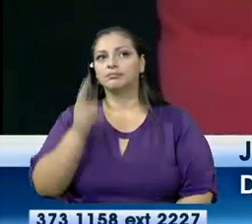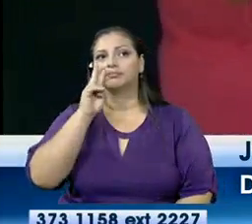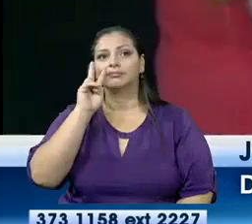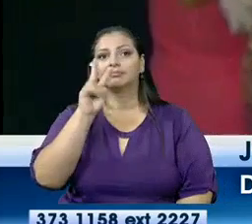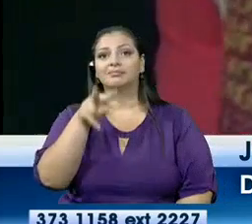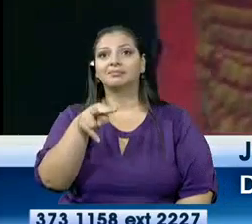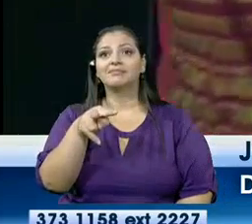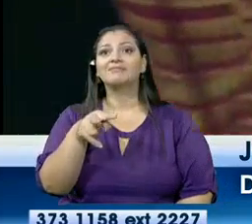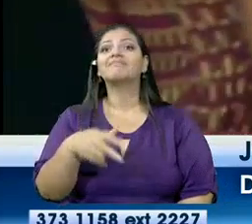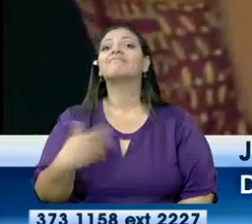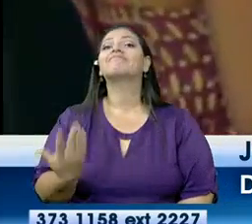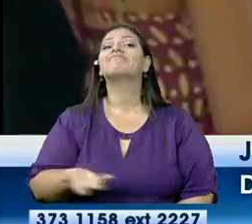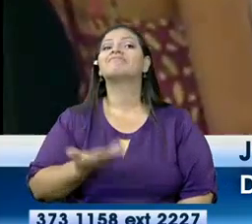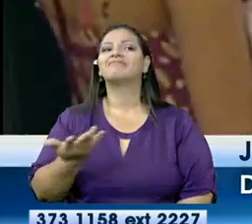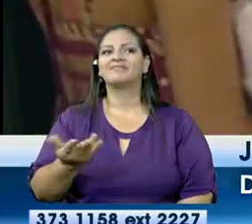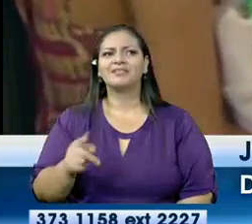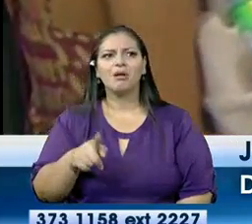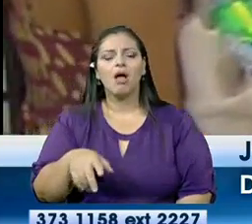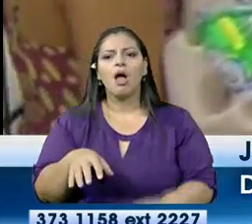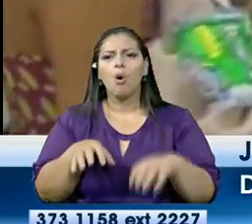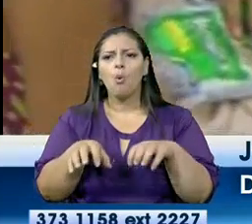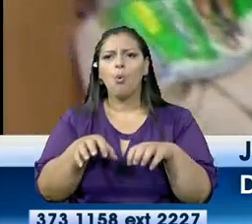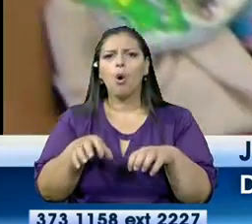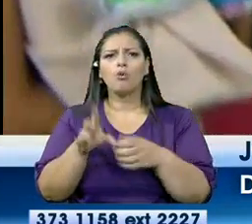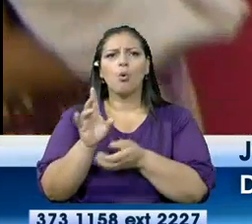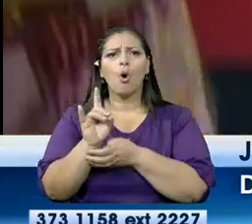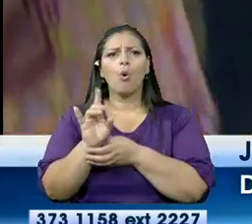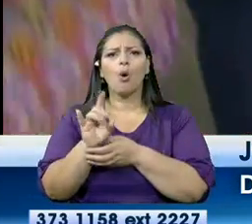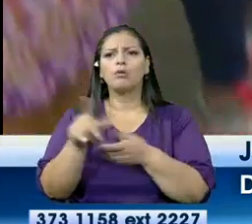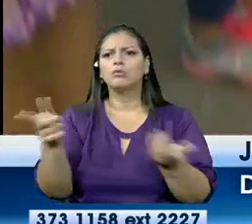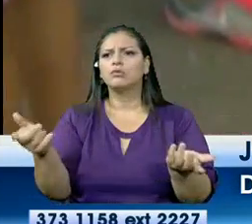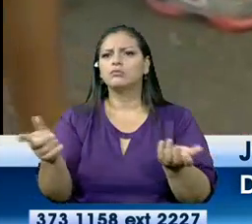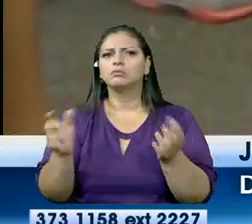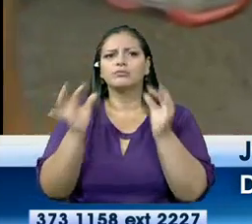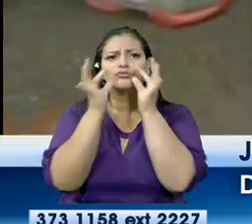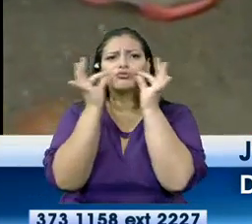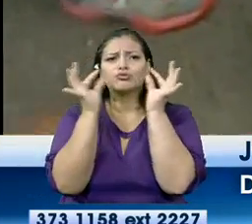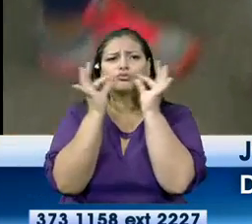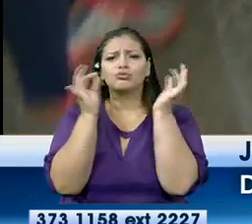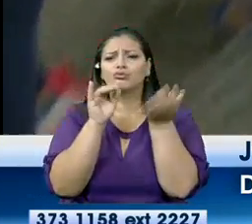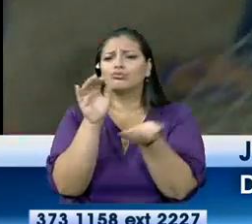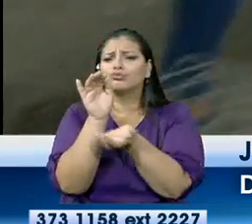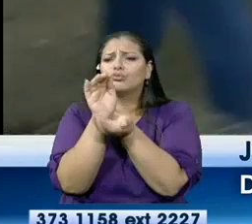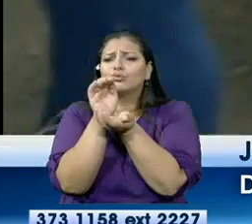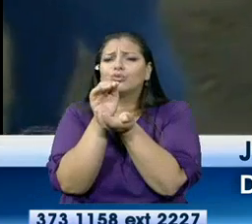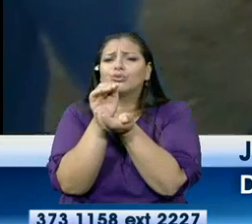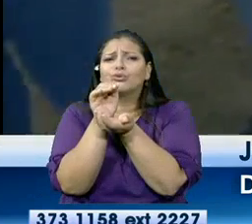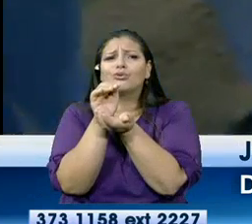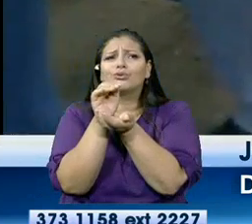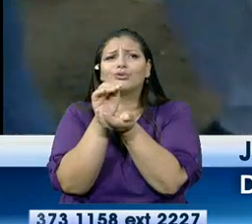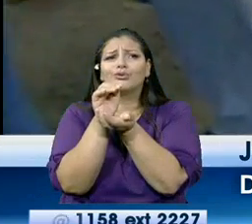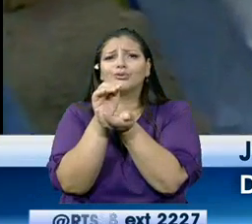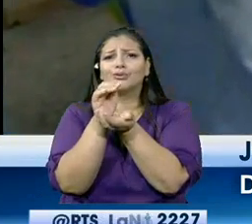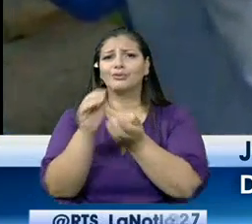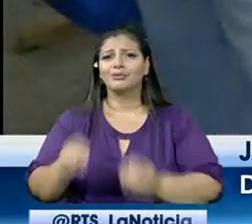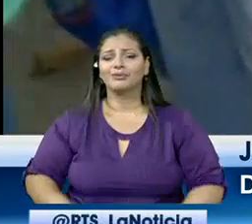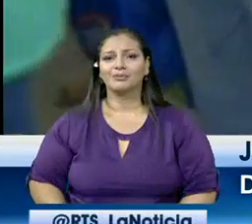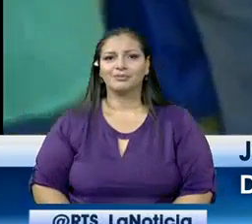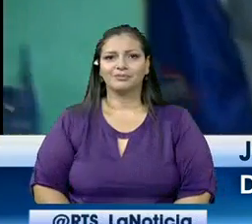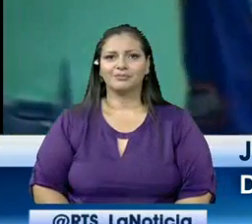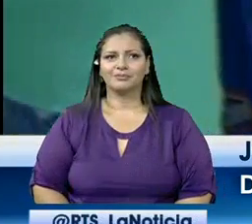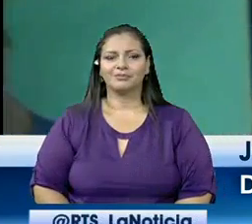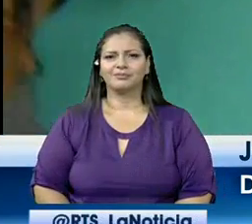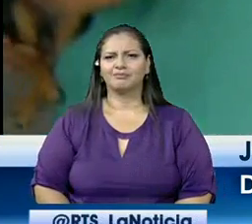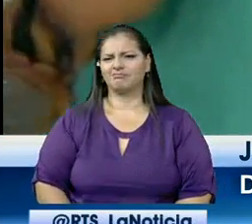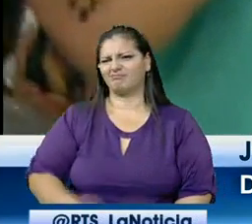miren, lo que tenemos por acá, tenemos mascotitas, tenemos los gatitos, tenemos los cachorritos, los perritos por acá, los engreídos de la casa. ¿Qué pasa?